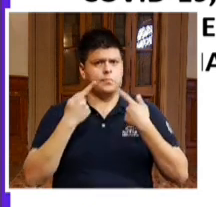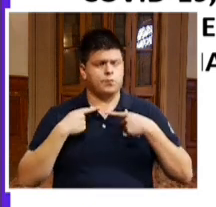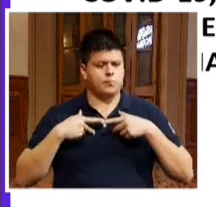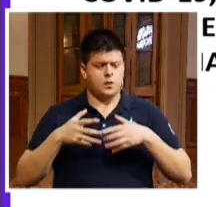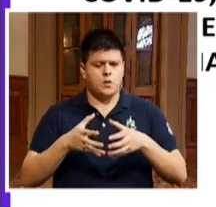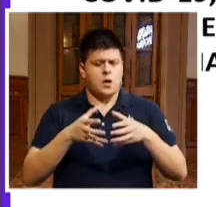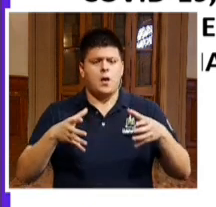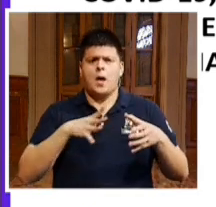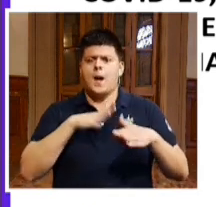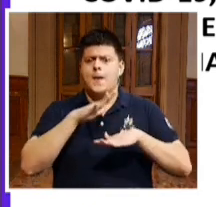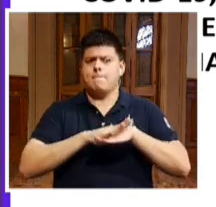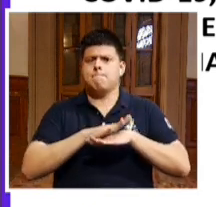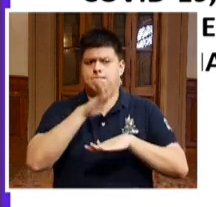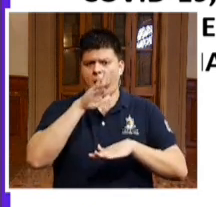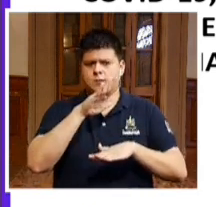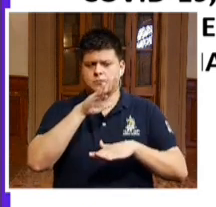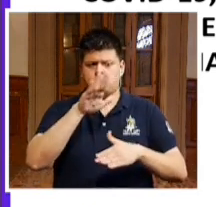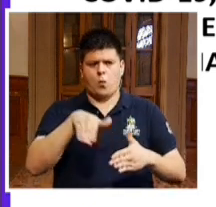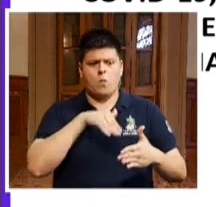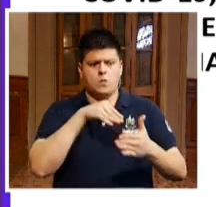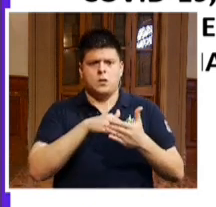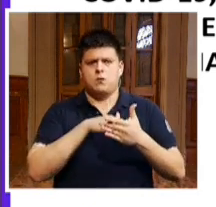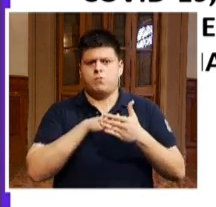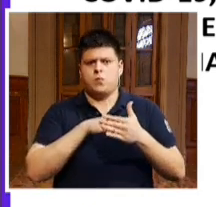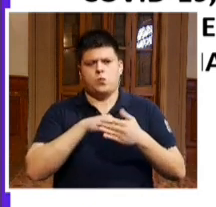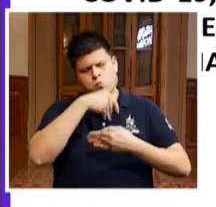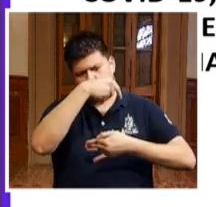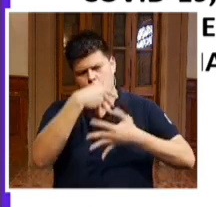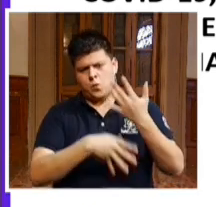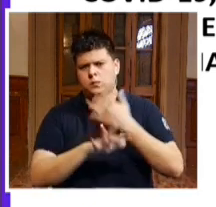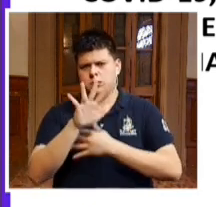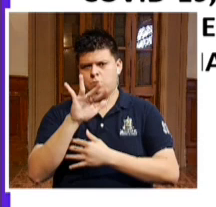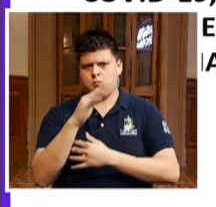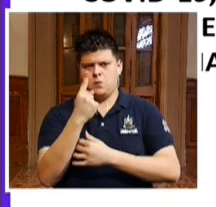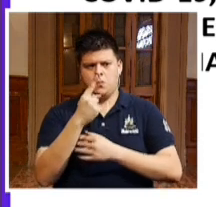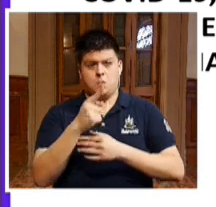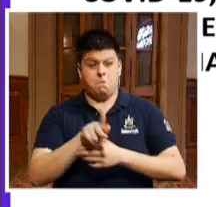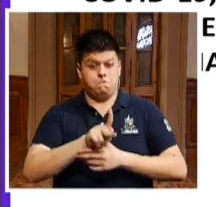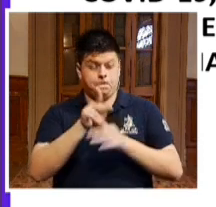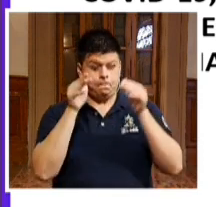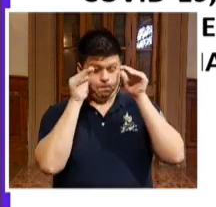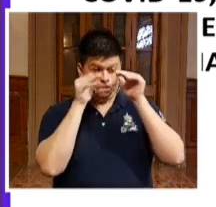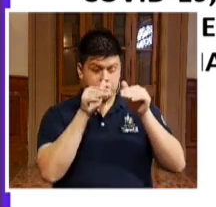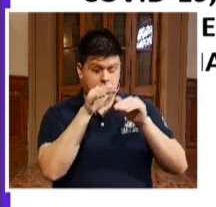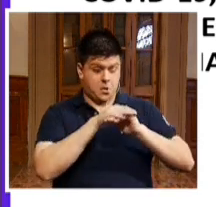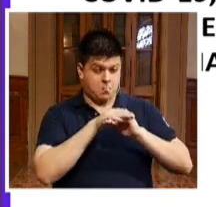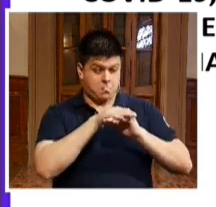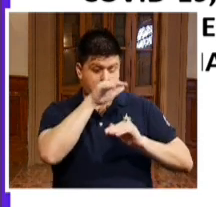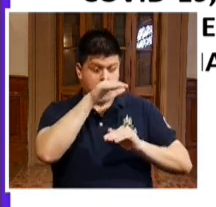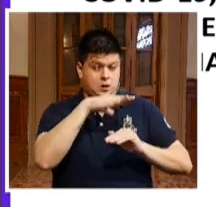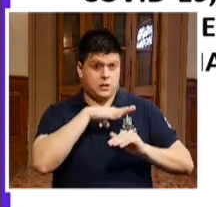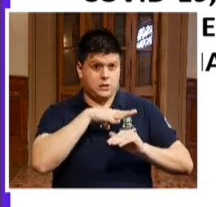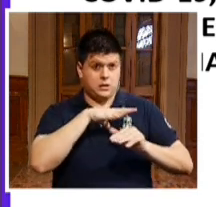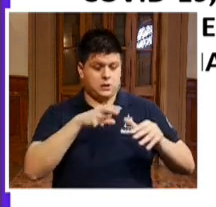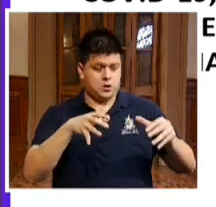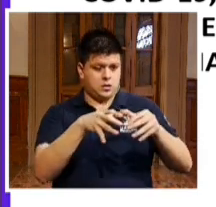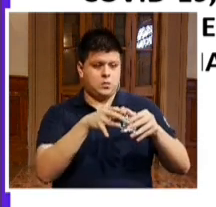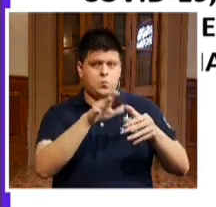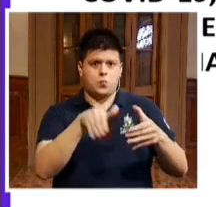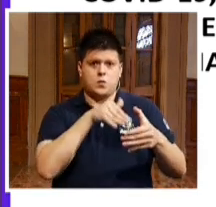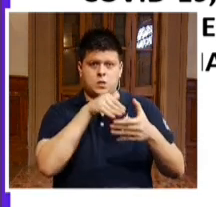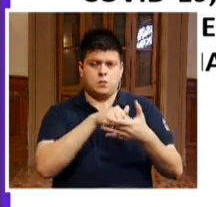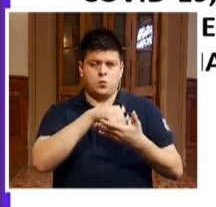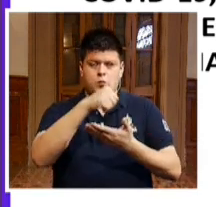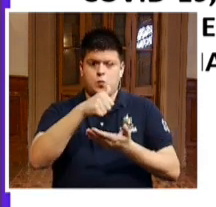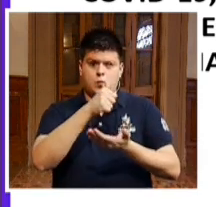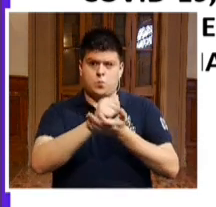más casos en la gran mayoría de los municipios, concentrándose la mayoría de ellos en los municipios del área